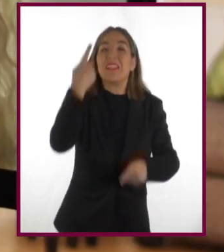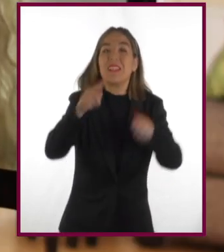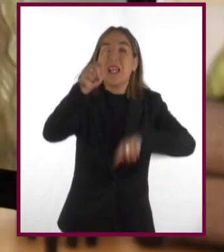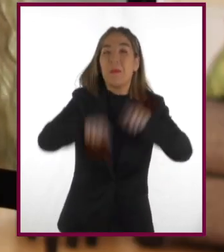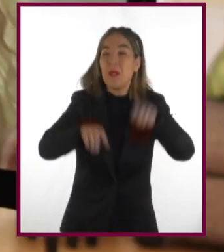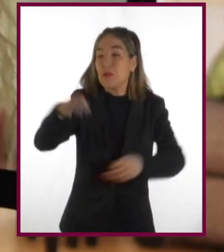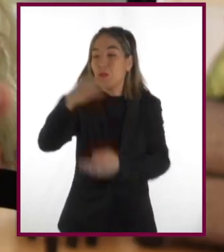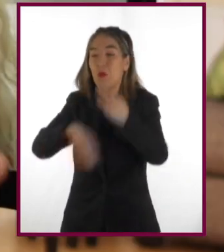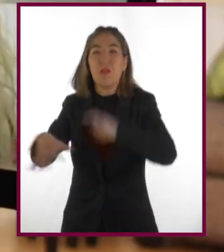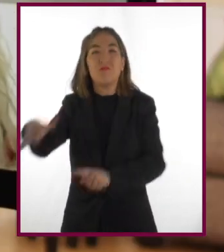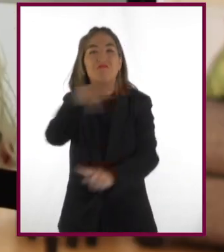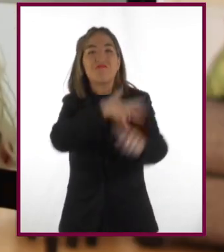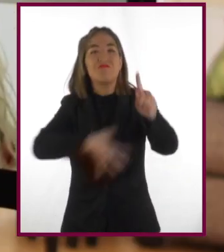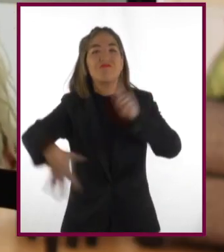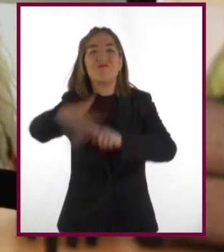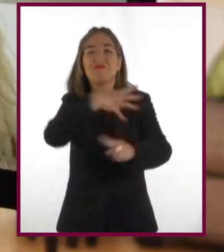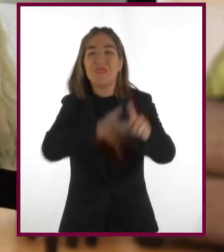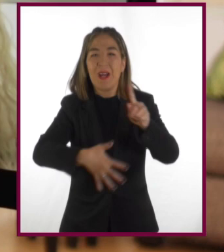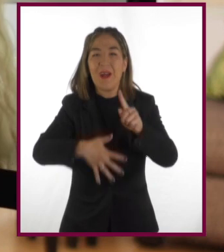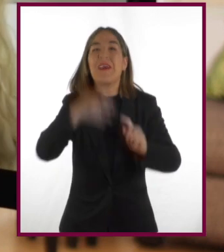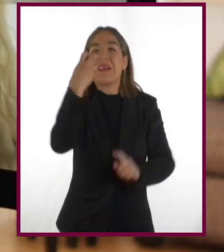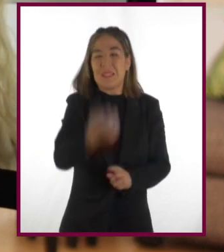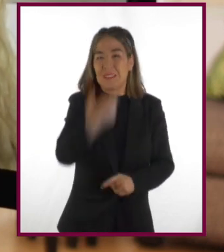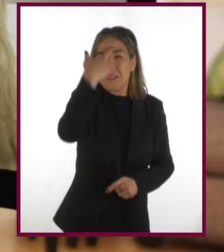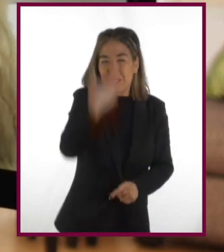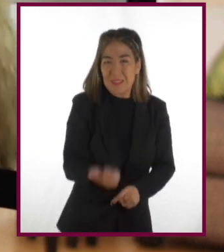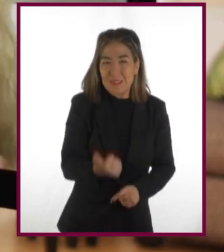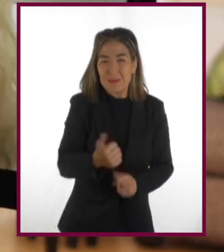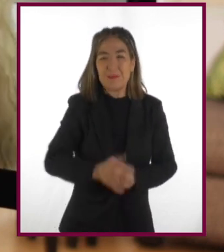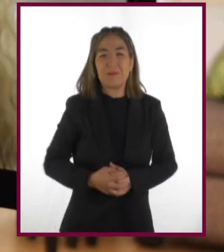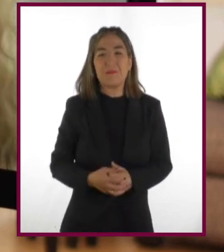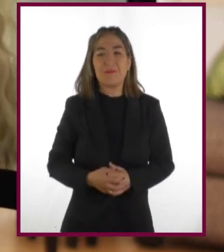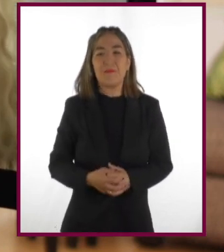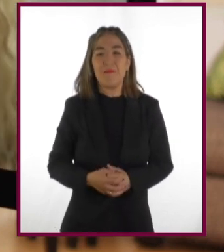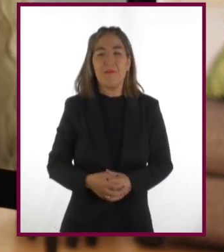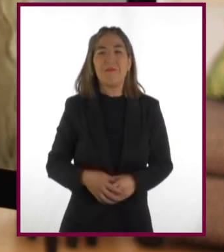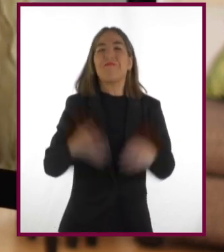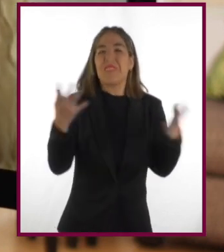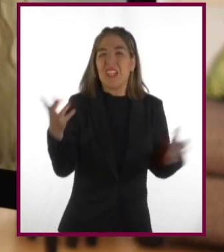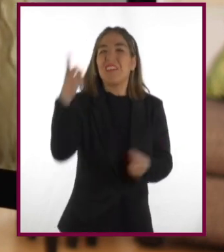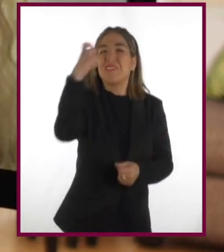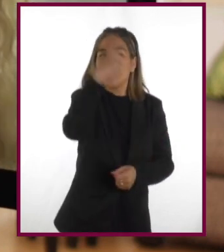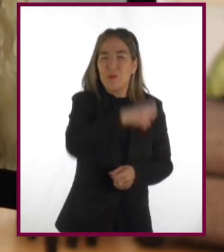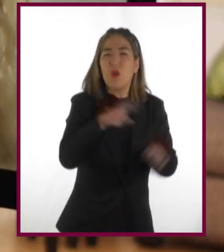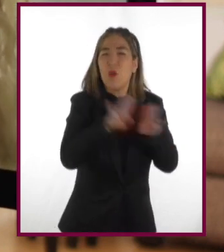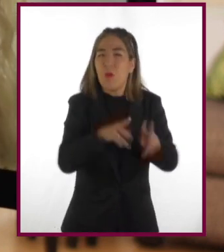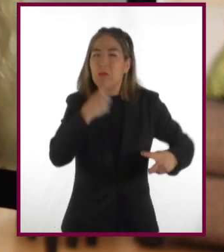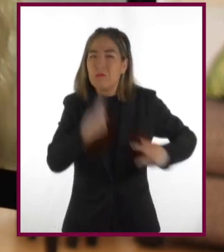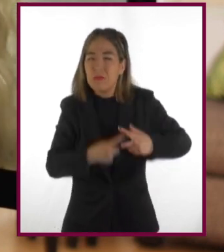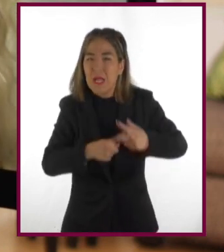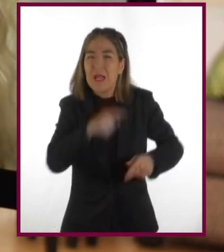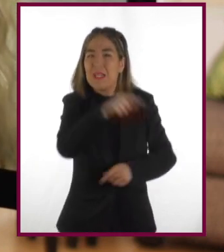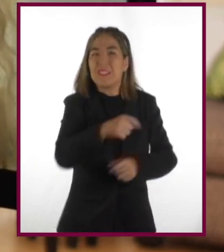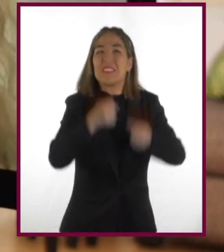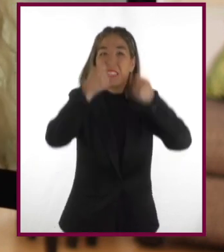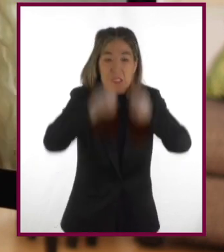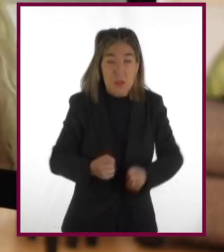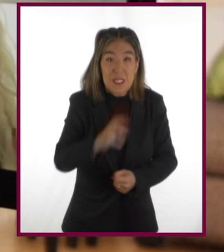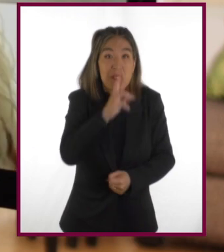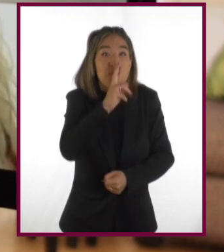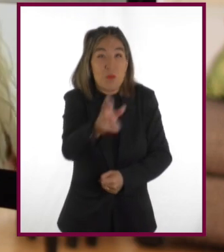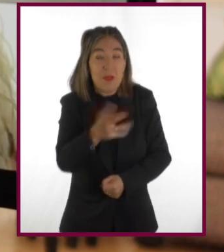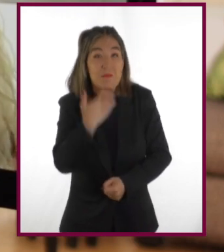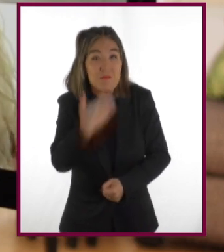sino del estado de todo el fluido. Y es por eso que la dificultad de poder tener